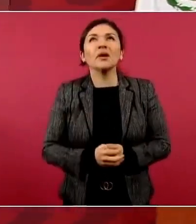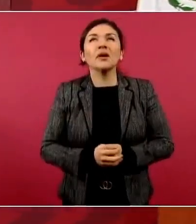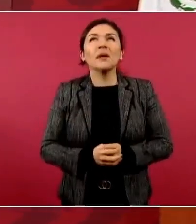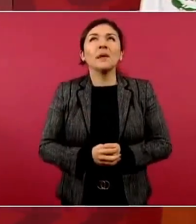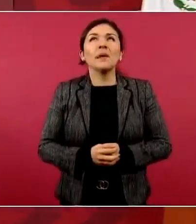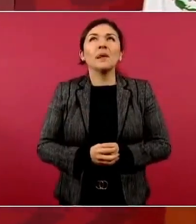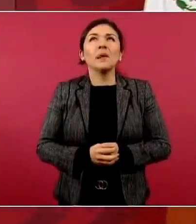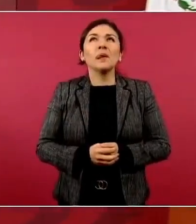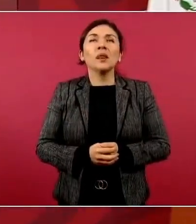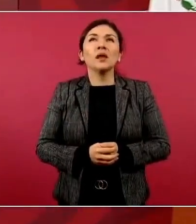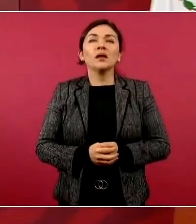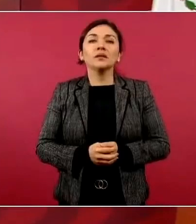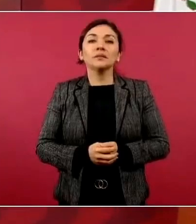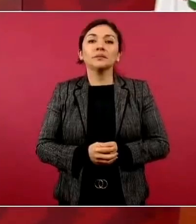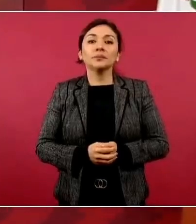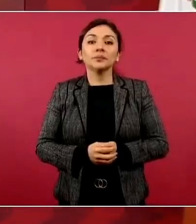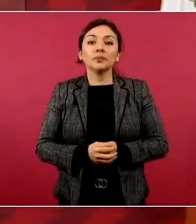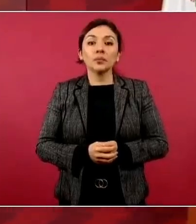tenemos